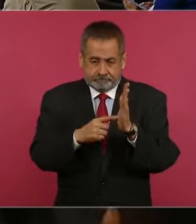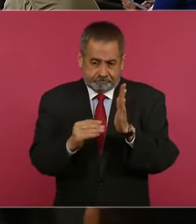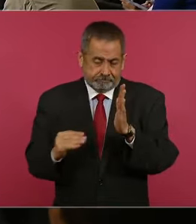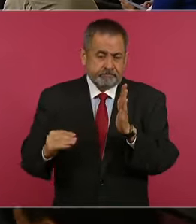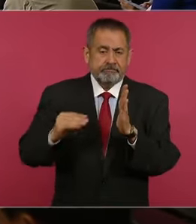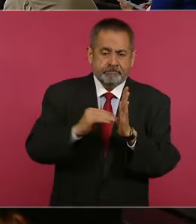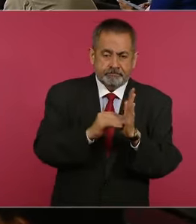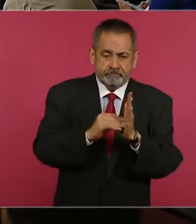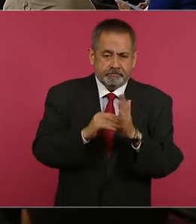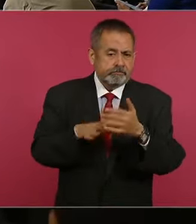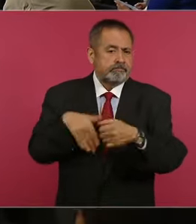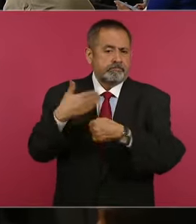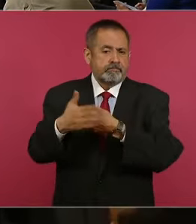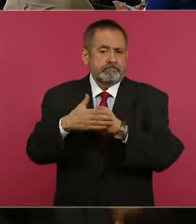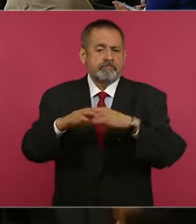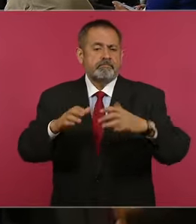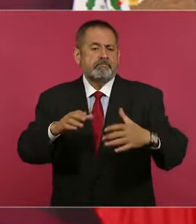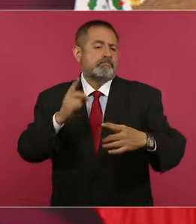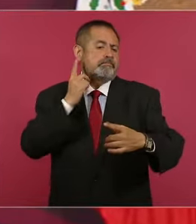en el Congreso.